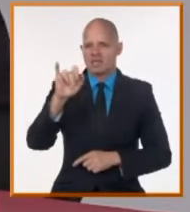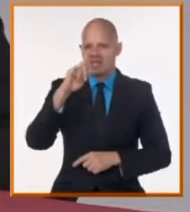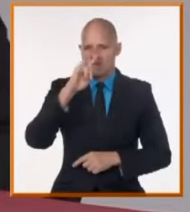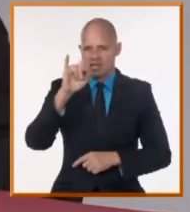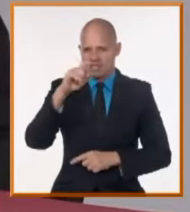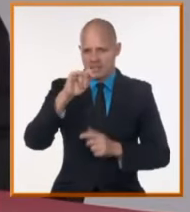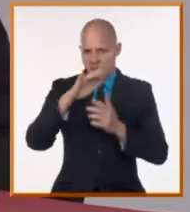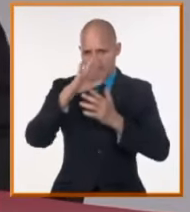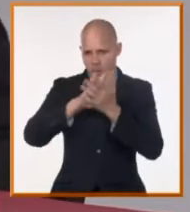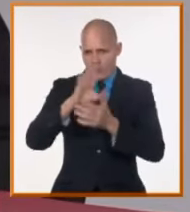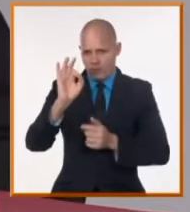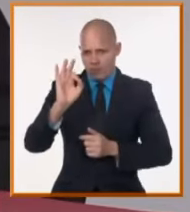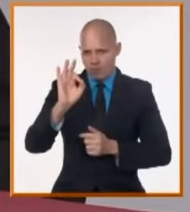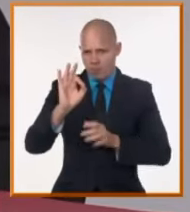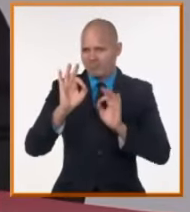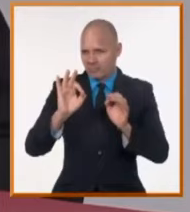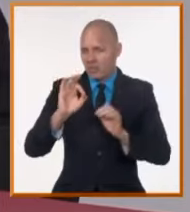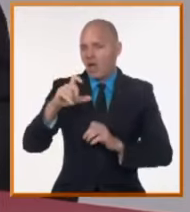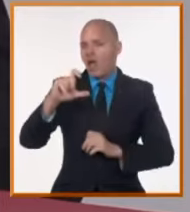siglo XVII,